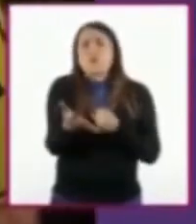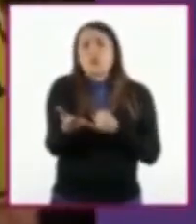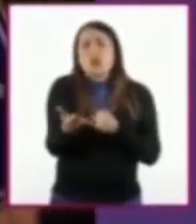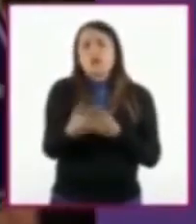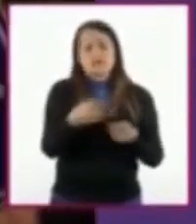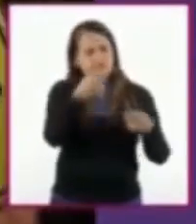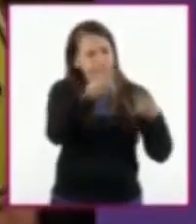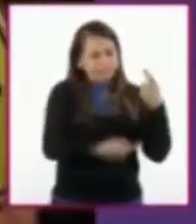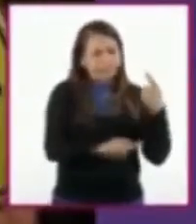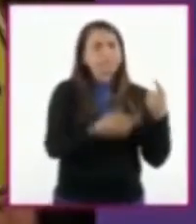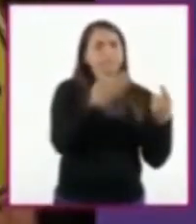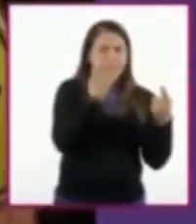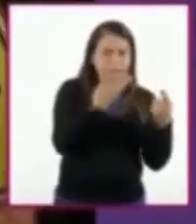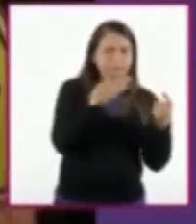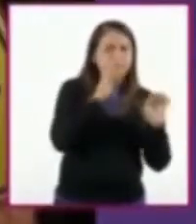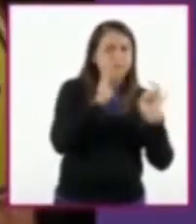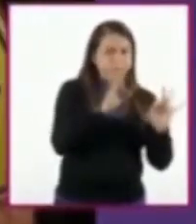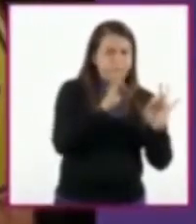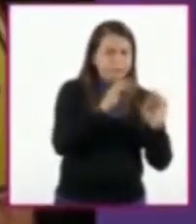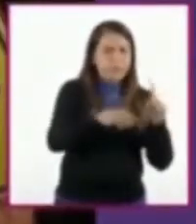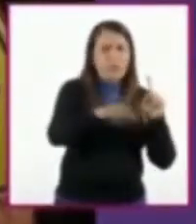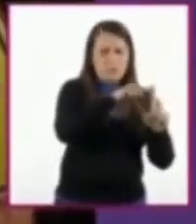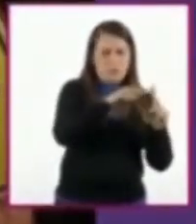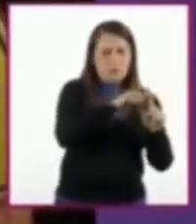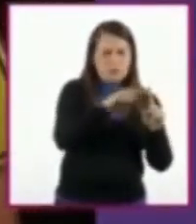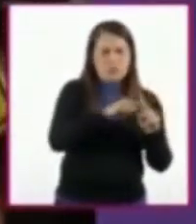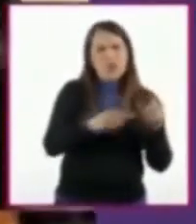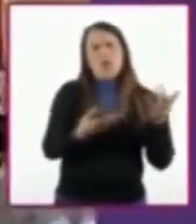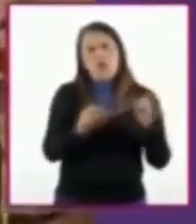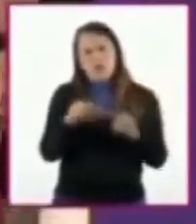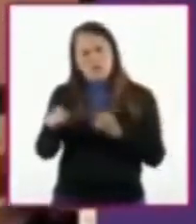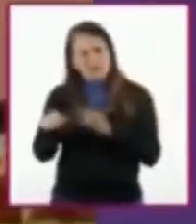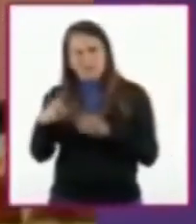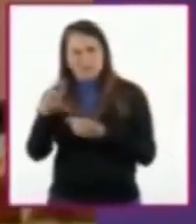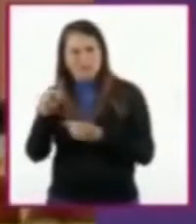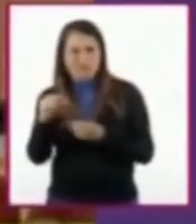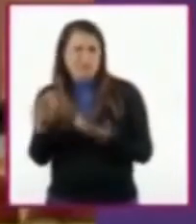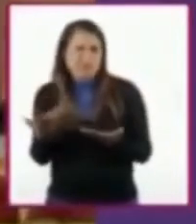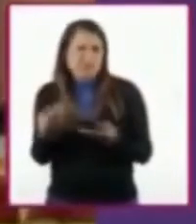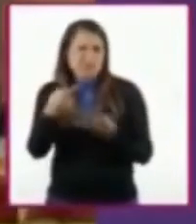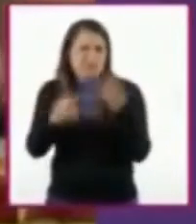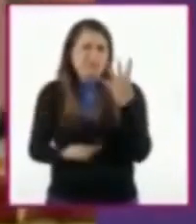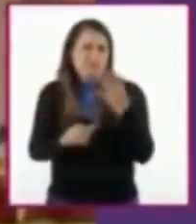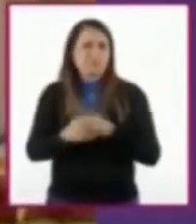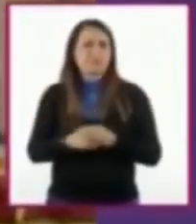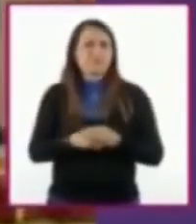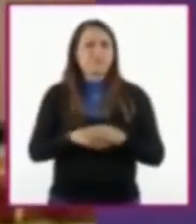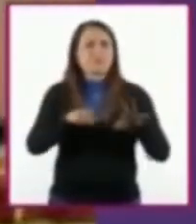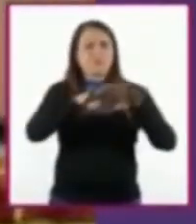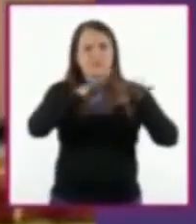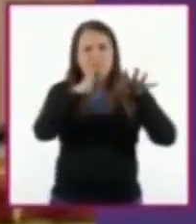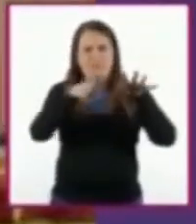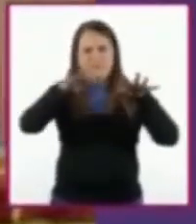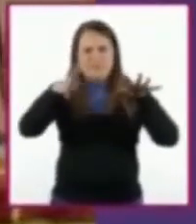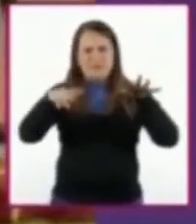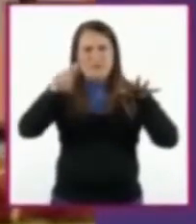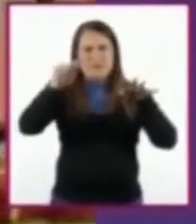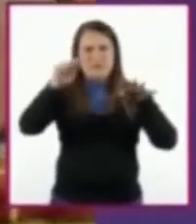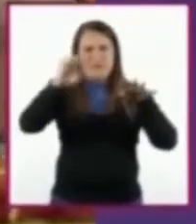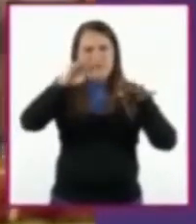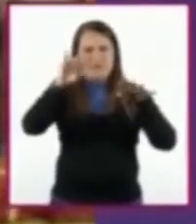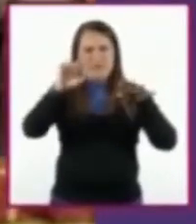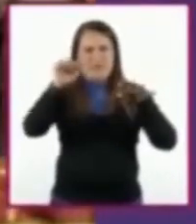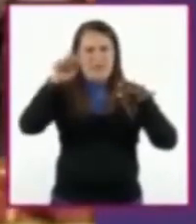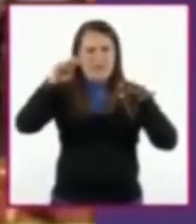ventajas y desventajas tienen cada uno de ellos? Las tejas se colocan en techos que tienen una